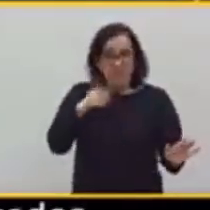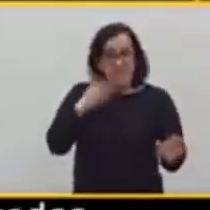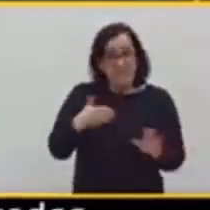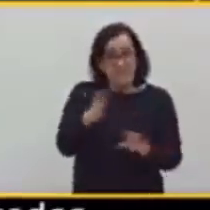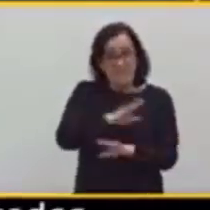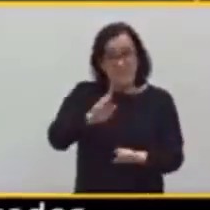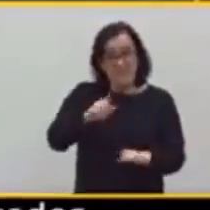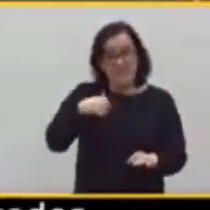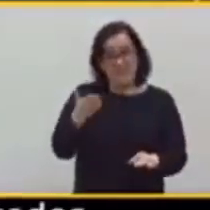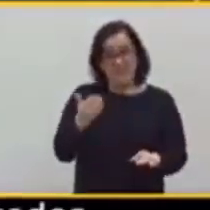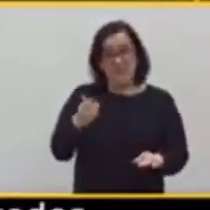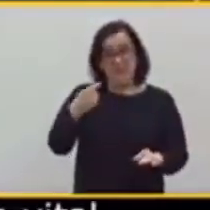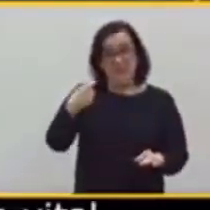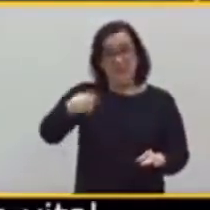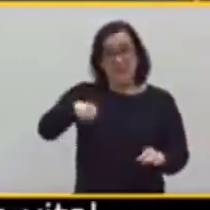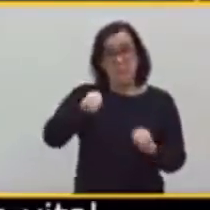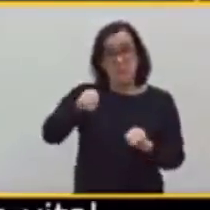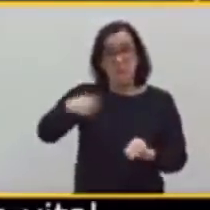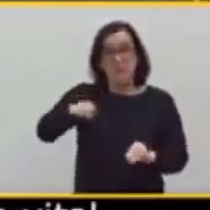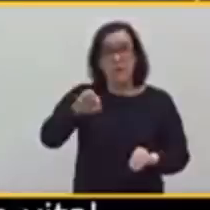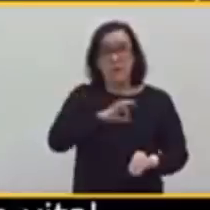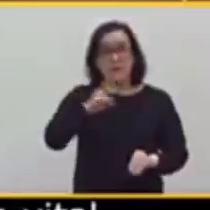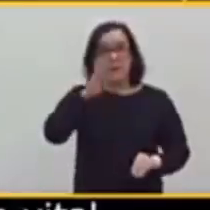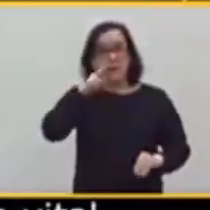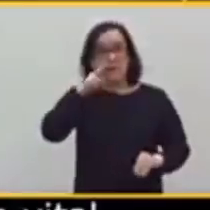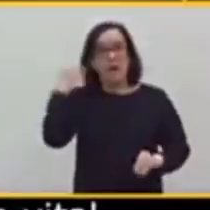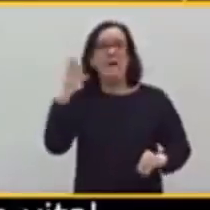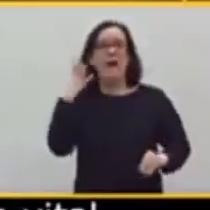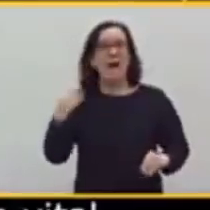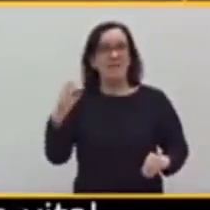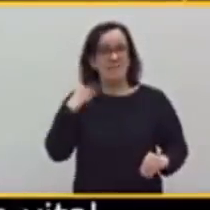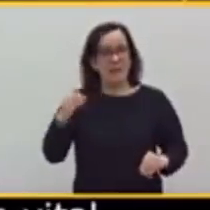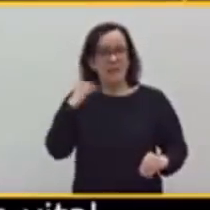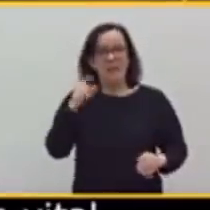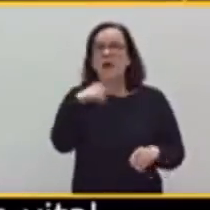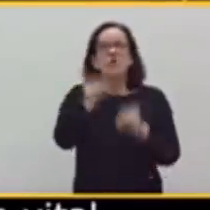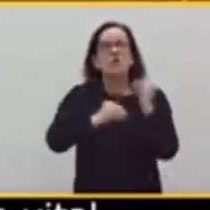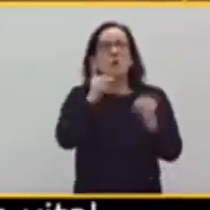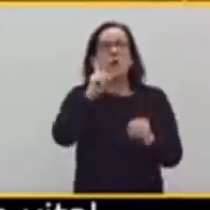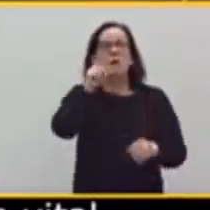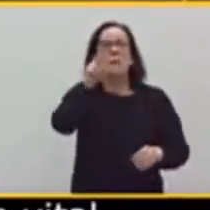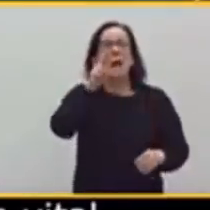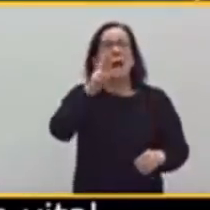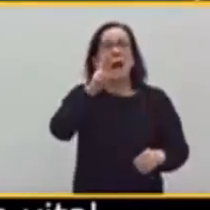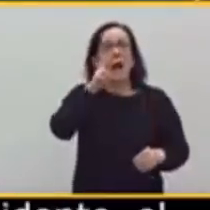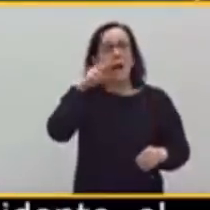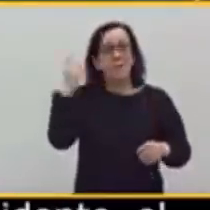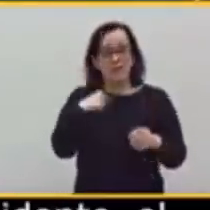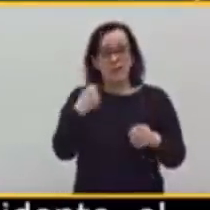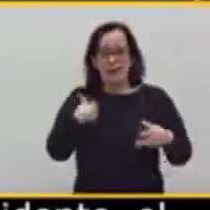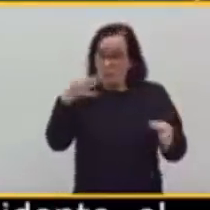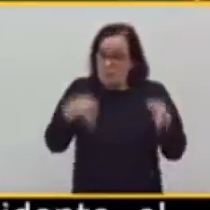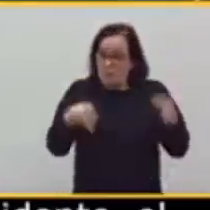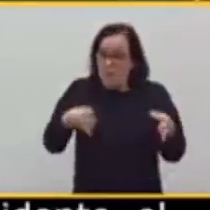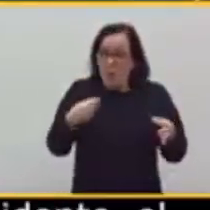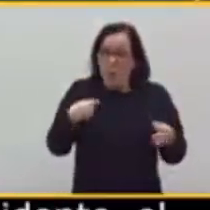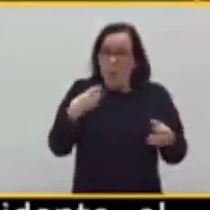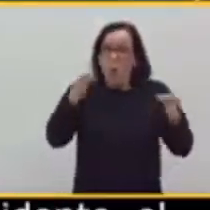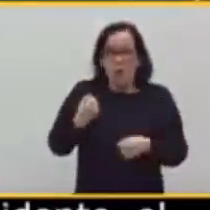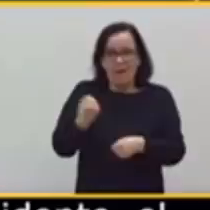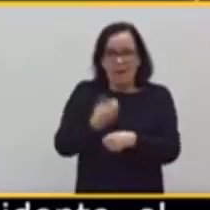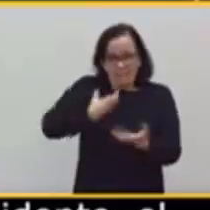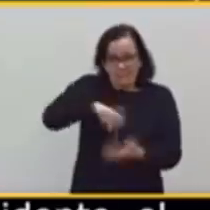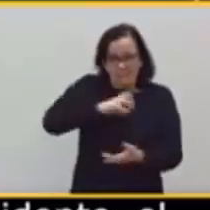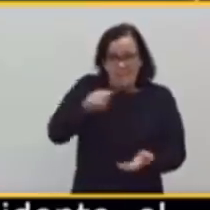el señor Abascal, de la señora Esperanza Aguirre. Y no era para que el señor Abascal llegara a fin de mes o pudiera llenar la nevera. Era un